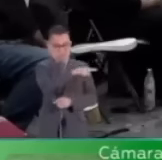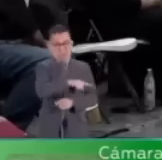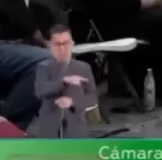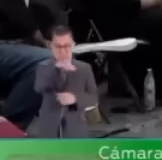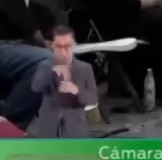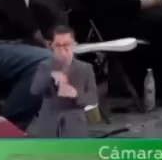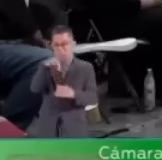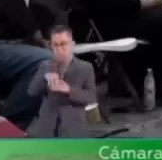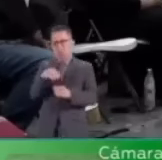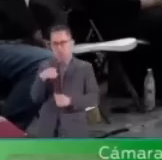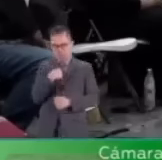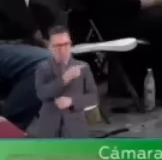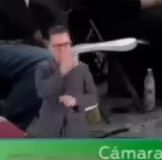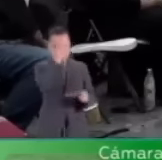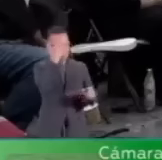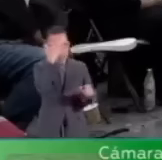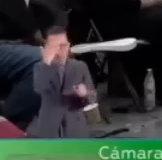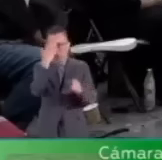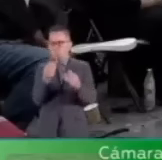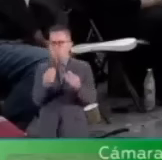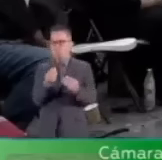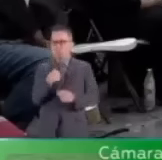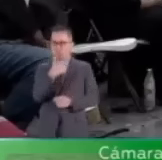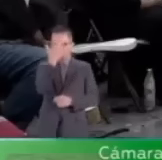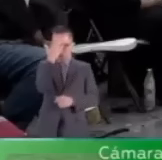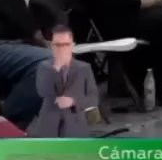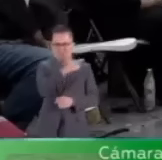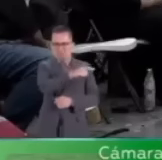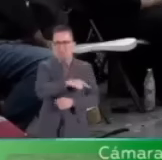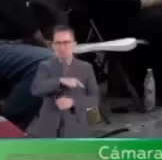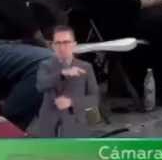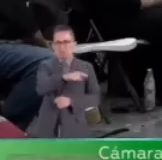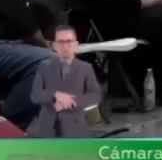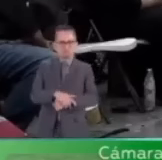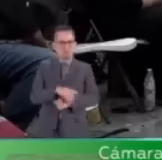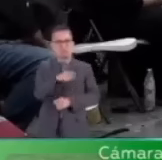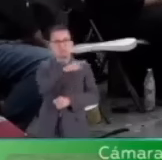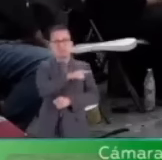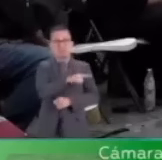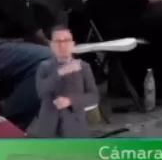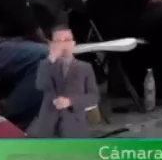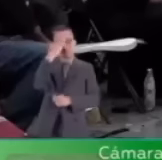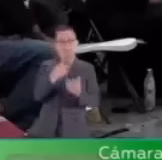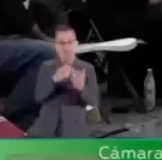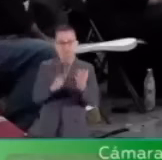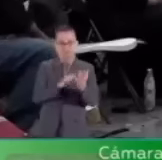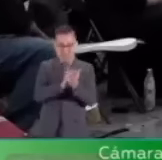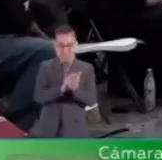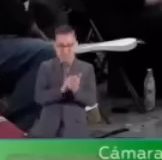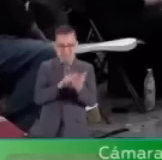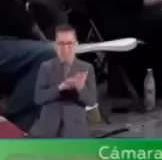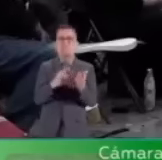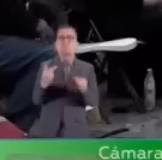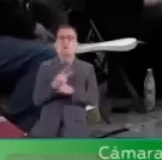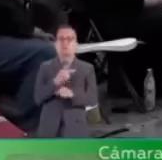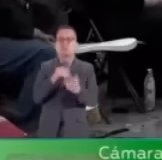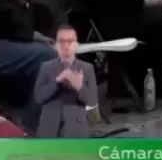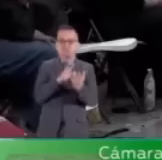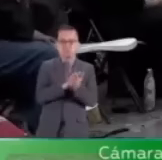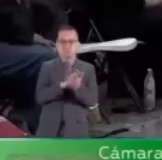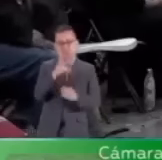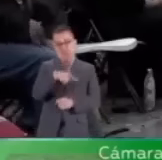tener experiencia, tener ciertas calificaciones, arriba de 8, promedio superior a 8 en sus calificaciones.